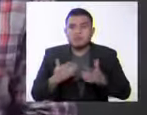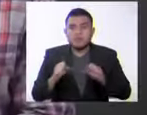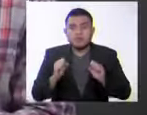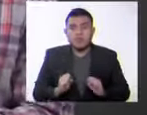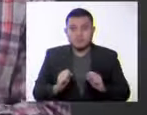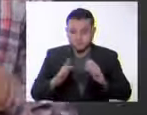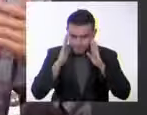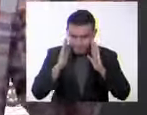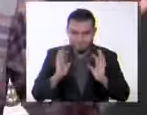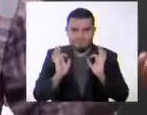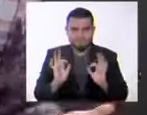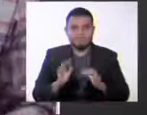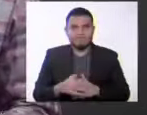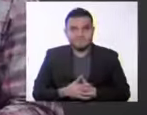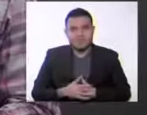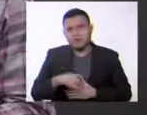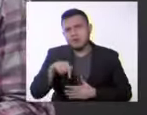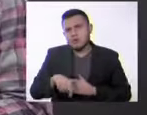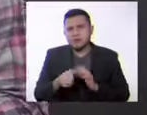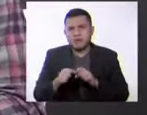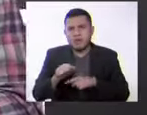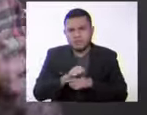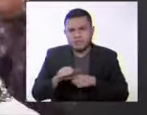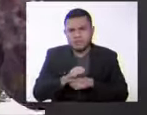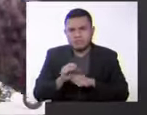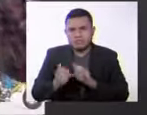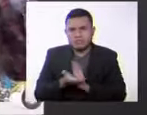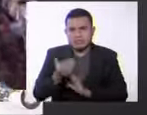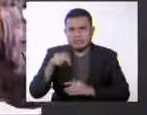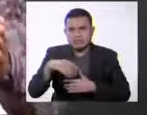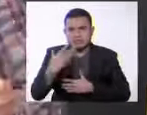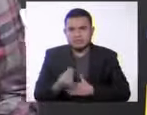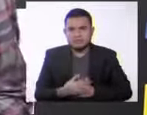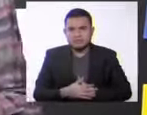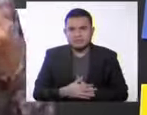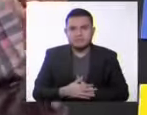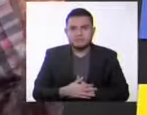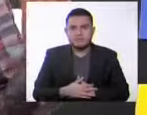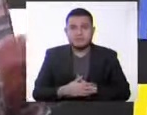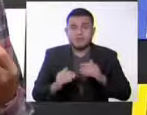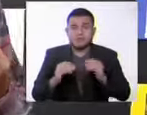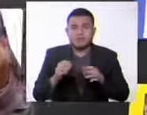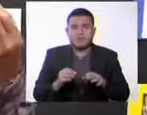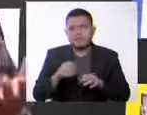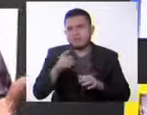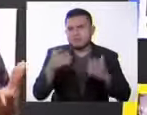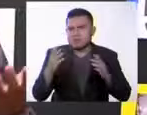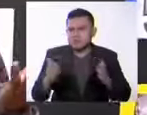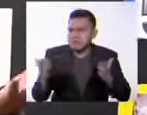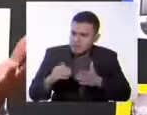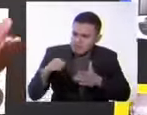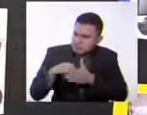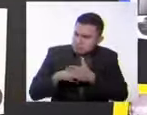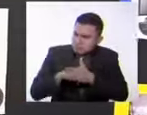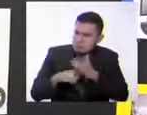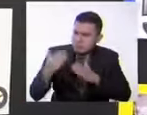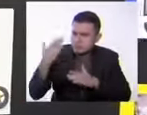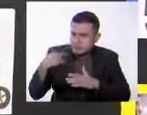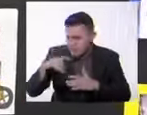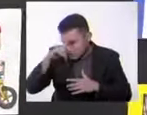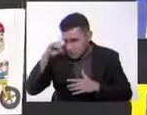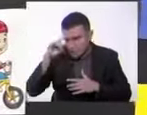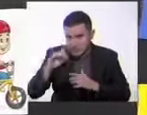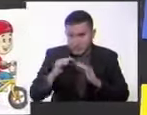poner atención a lo que vamos a trabajar este día. También, ustedes ya han hecho un gran esfuerzo trabajando en casa con